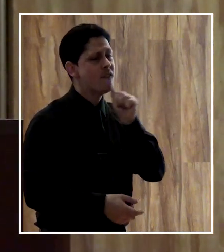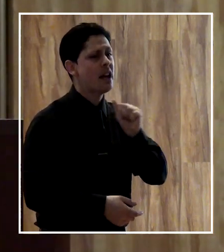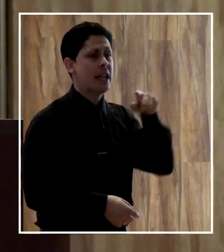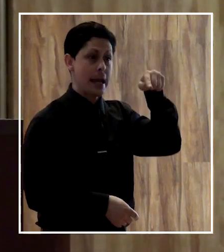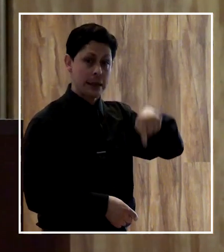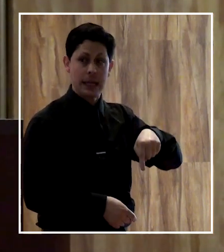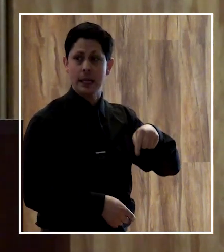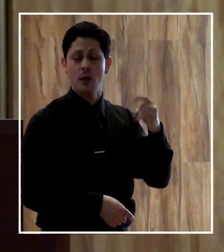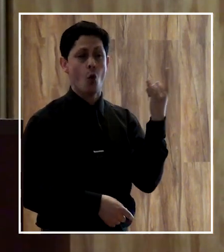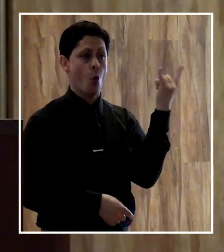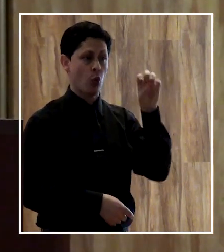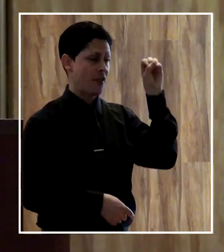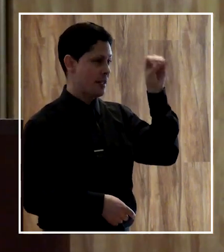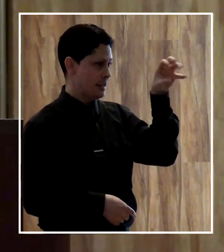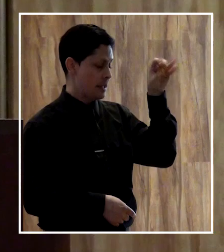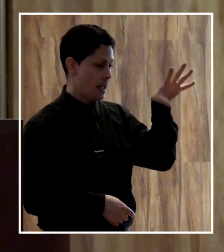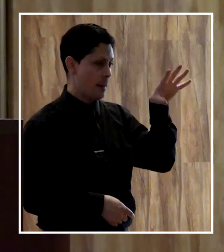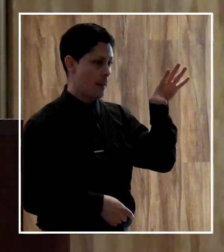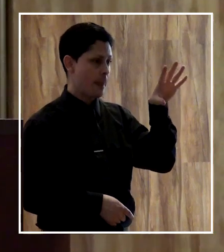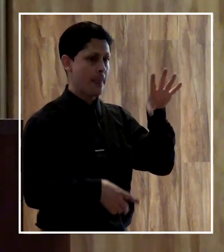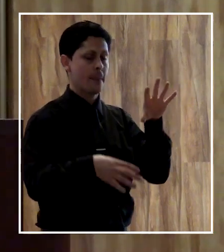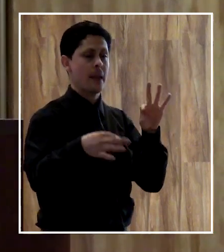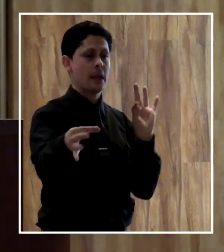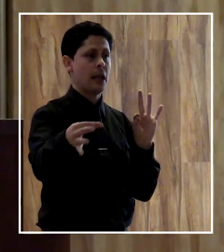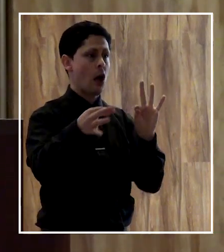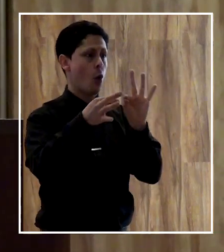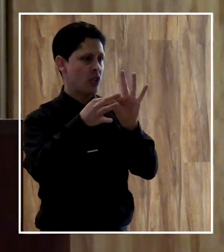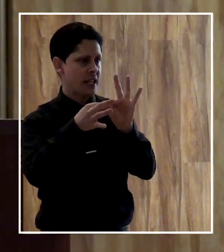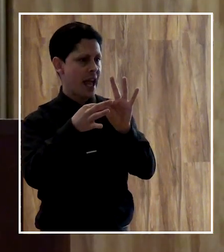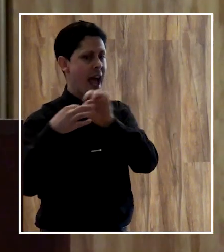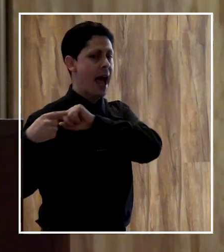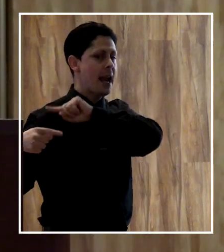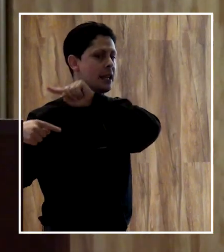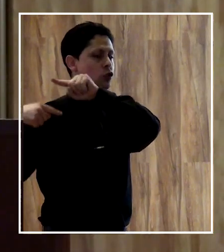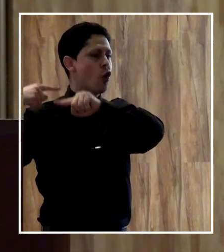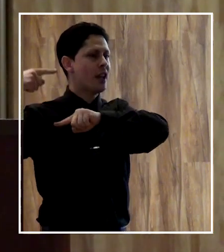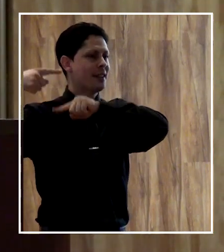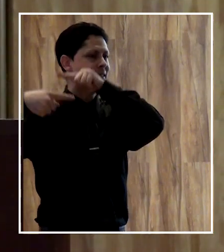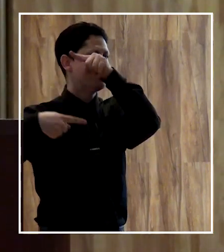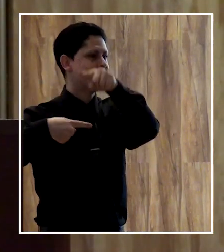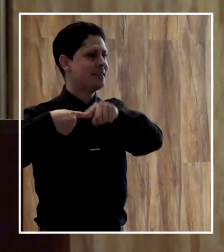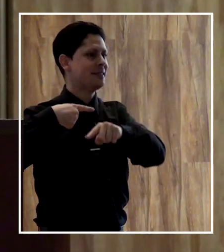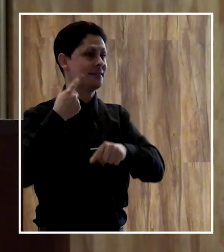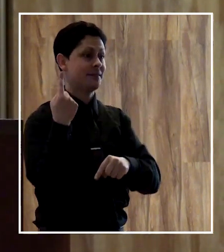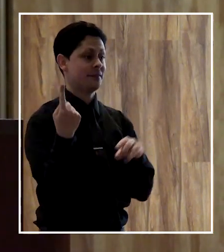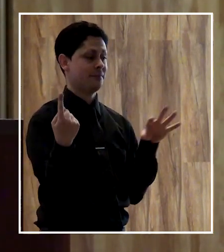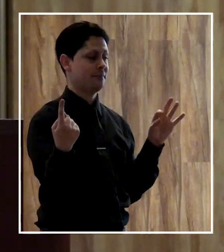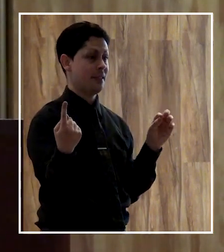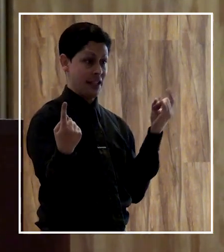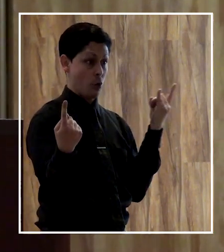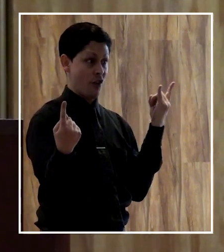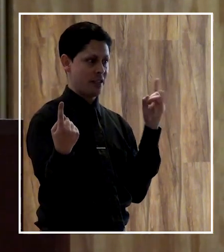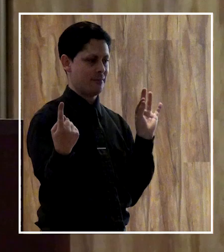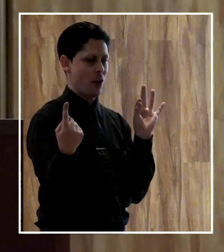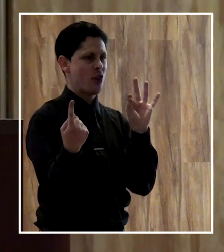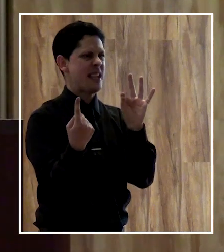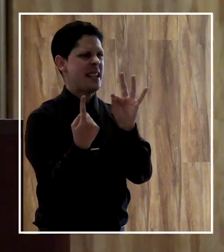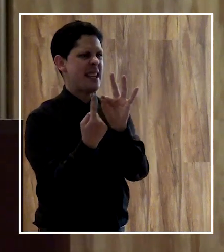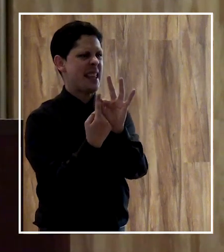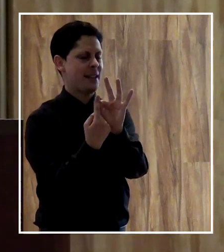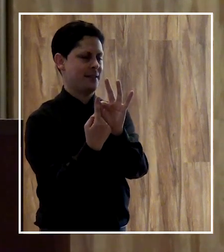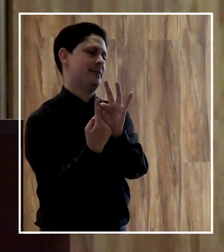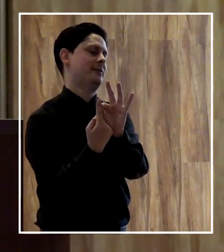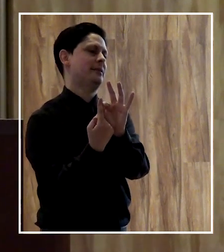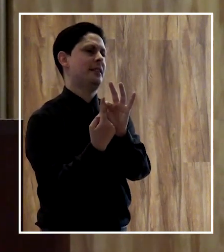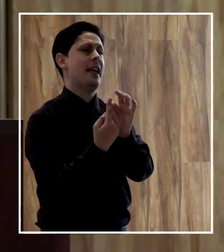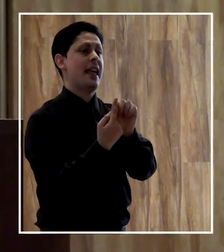Esta universidad está unida a la historia de Iván Núñez, porque no solamente fue